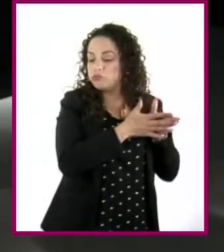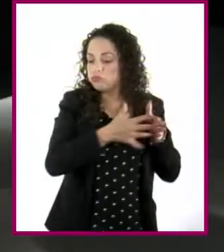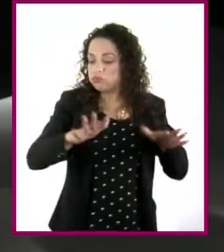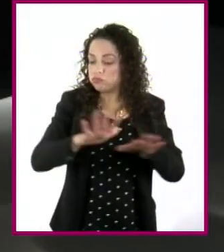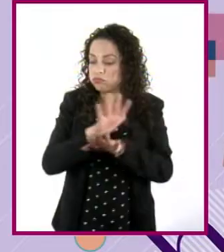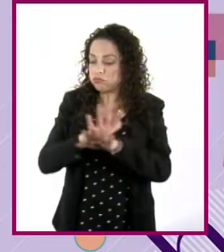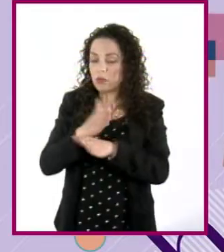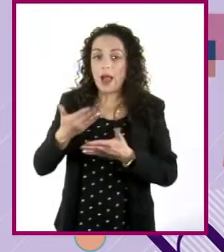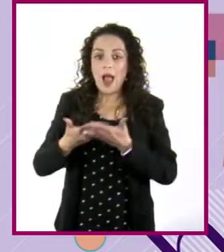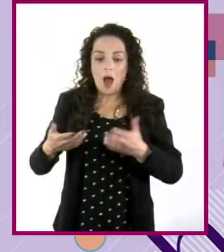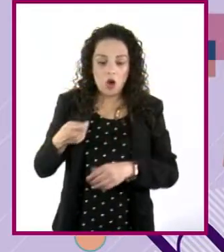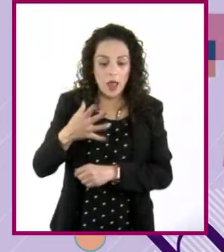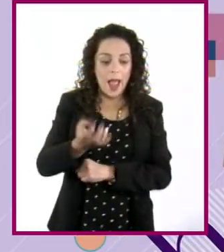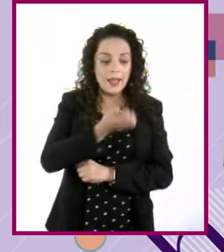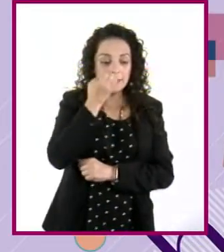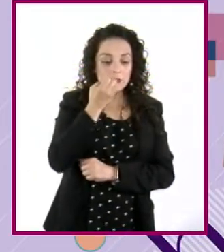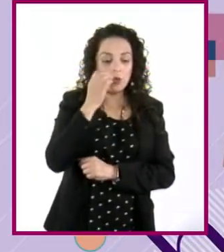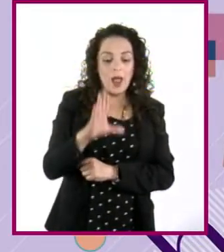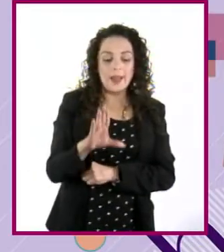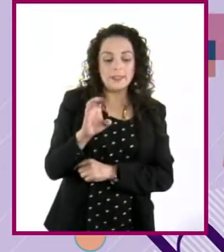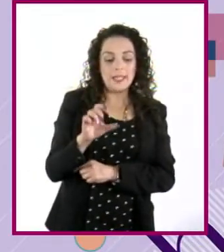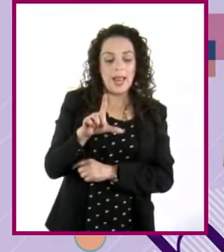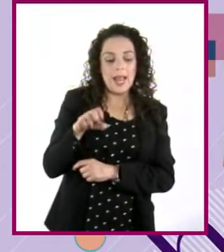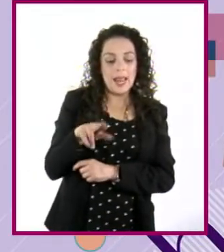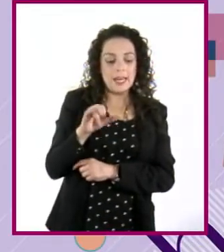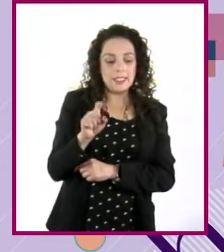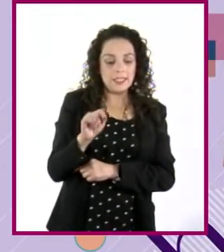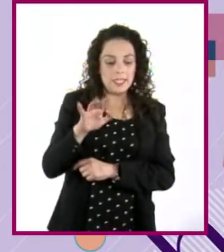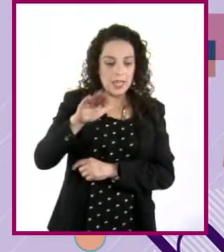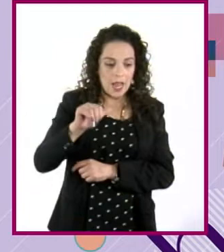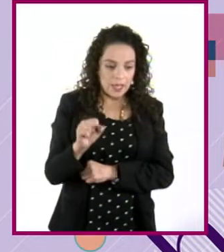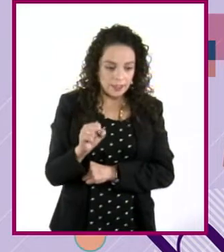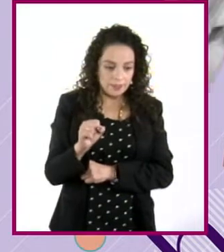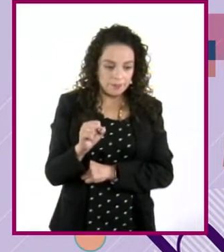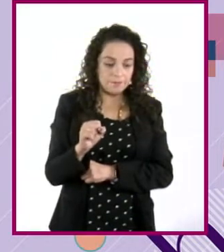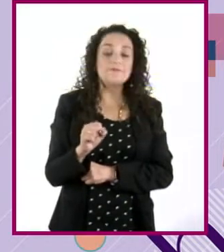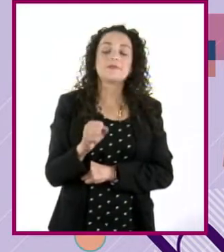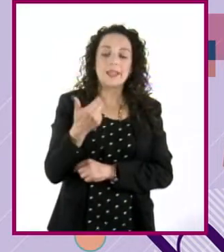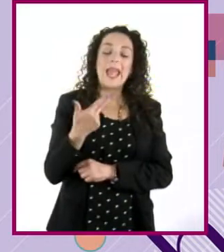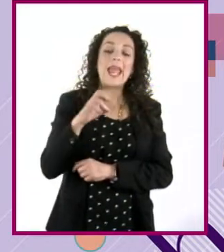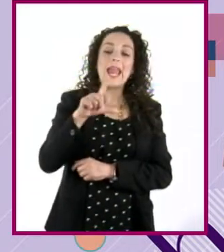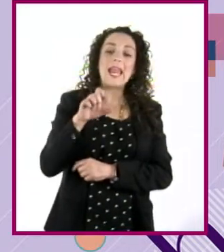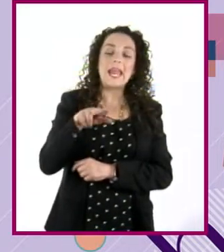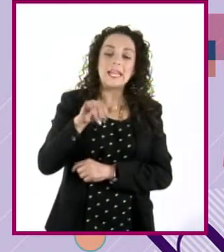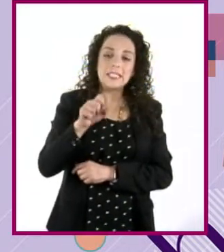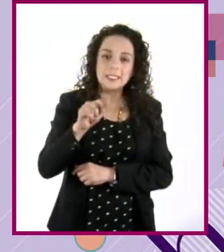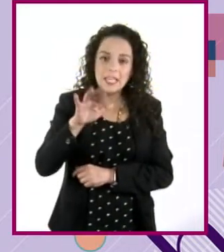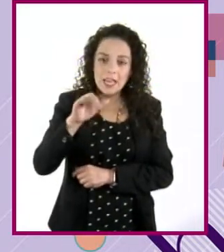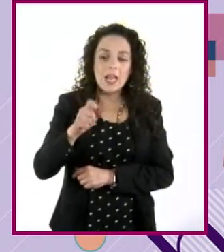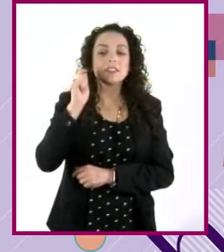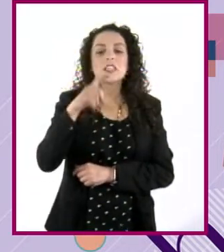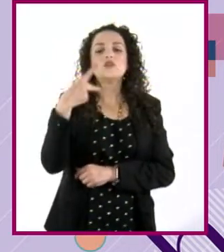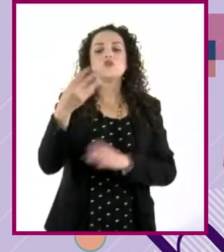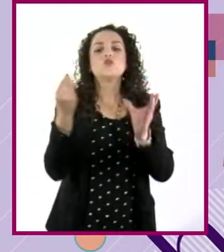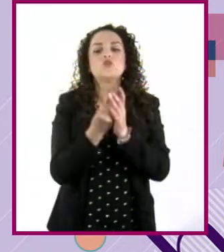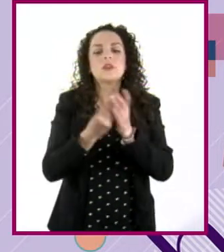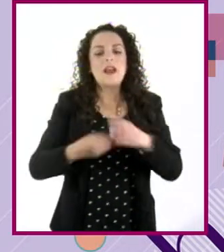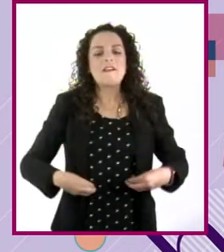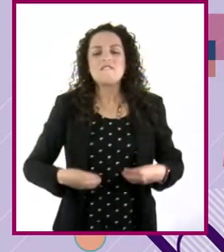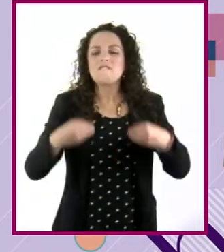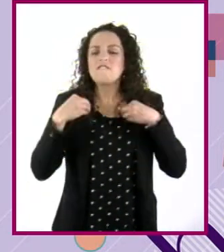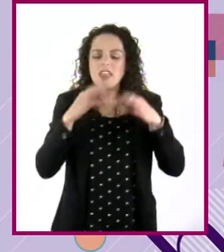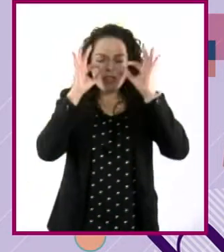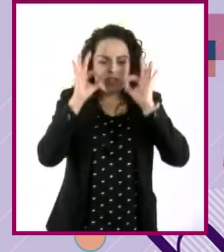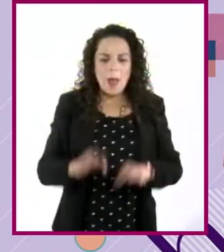escuelas helenísticas. Cada una de las escuelas helenísticas planteó su propia versión de lo que sería una vida buena y de